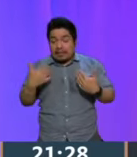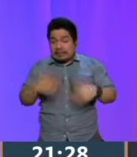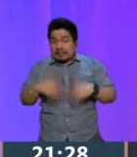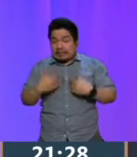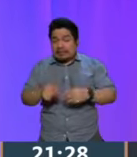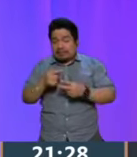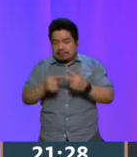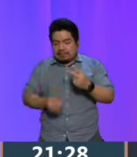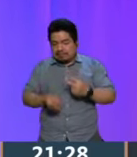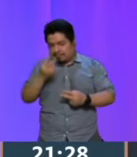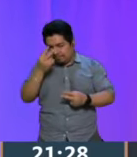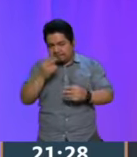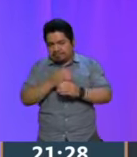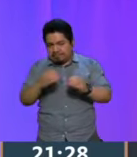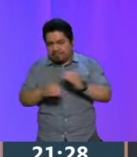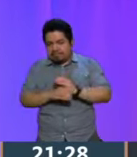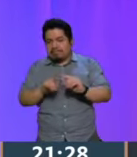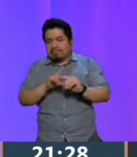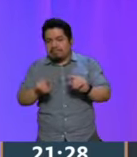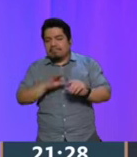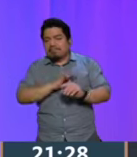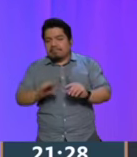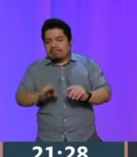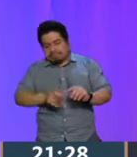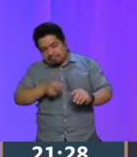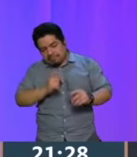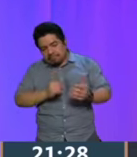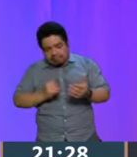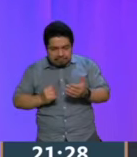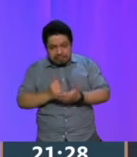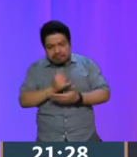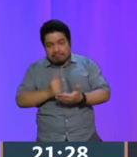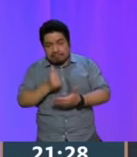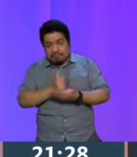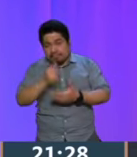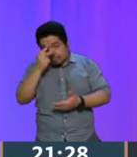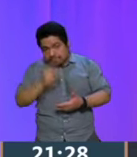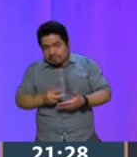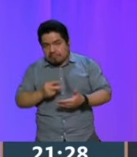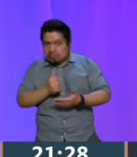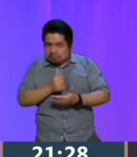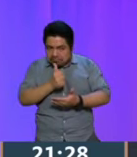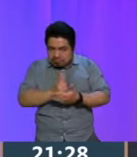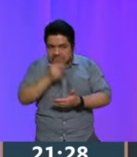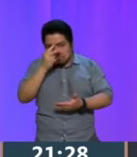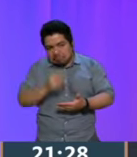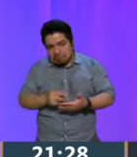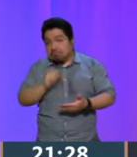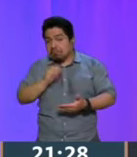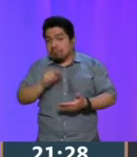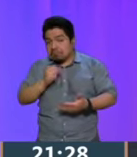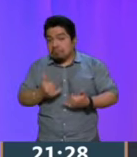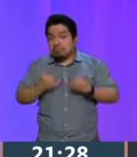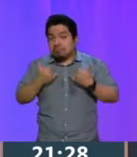a dos realidades que pueden definir, ¿no?, el futuro de la ciudad y más allá de la ciudad también nuestro futuro como jóvenes, ¿no?, y